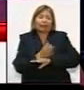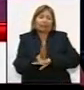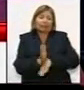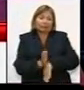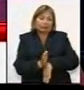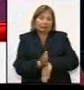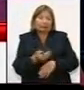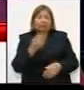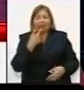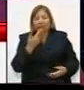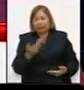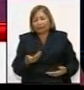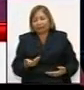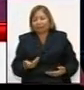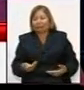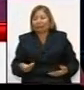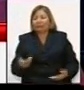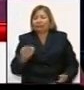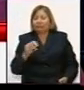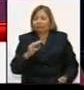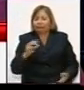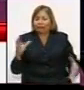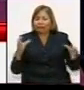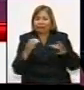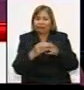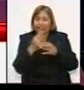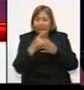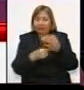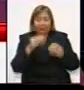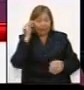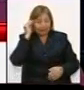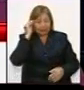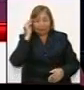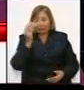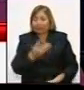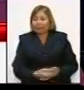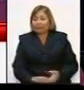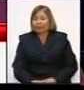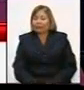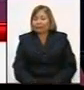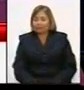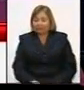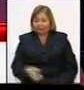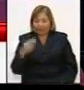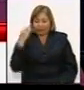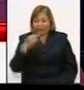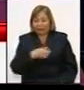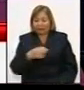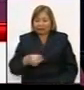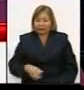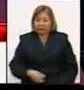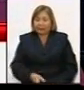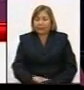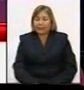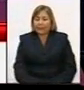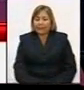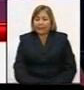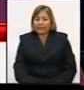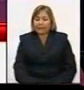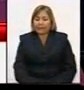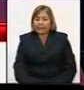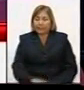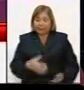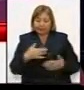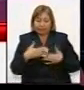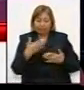motivó ir a la unicameralidad. Pero pensemos bien en eso. Y por eso, Presidenta, mi